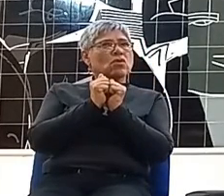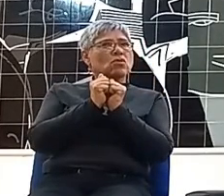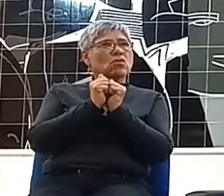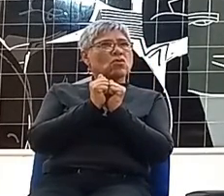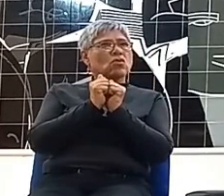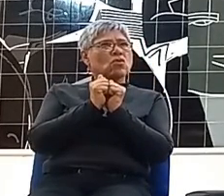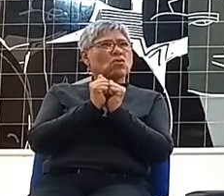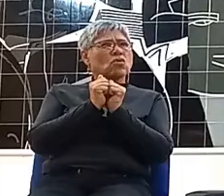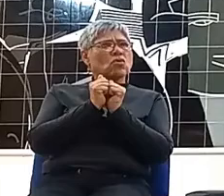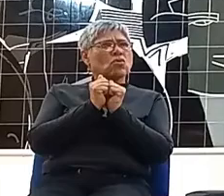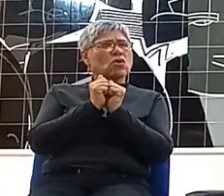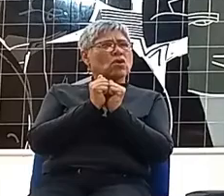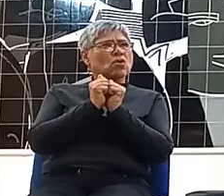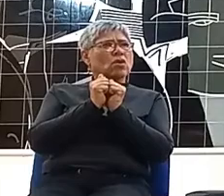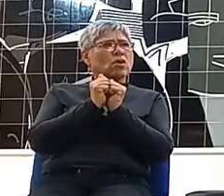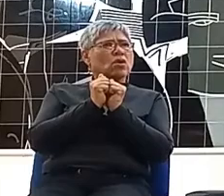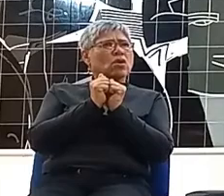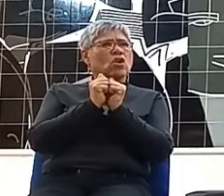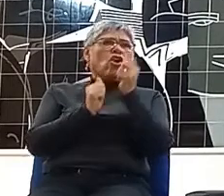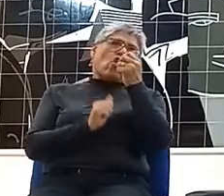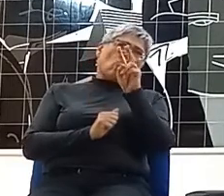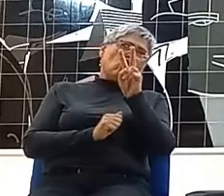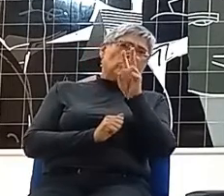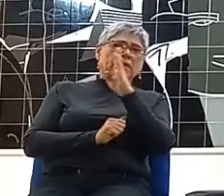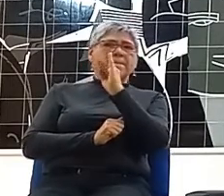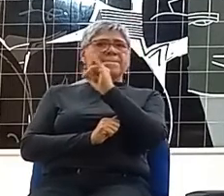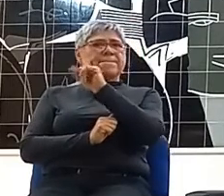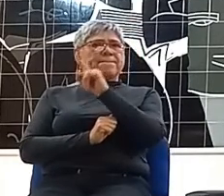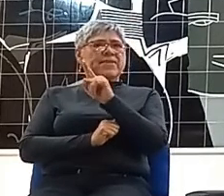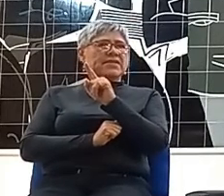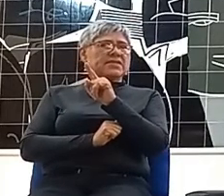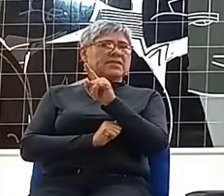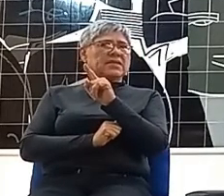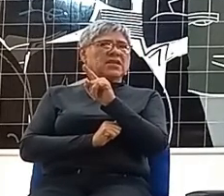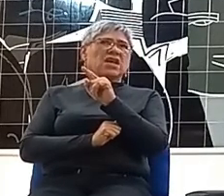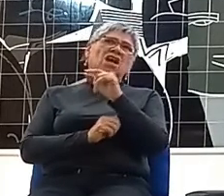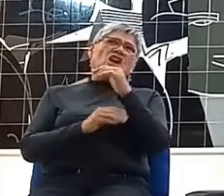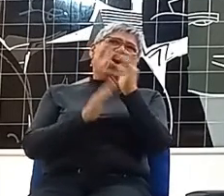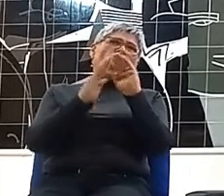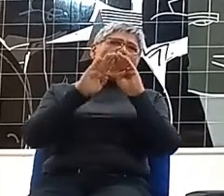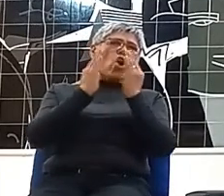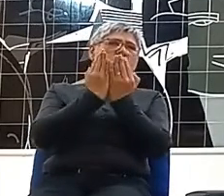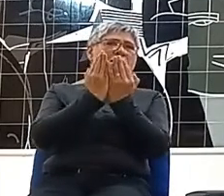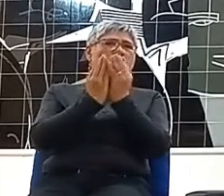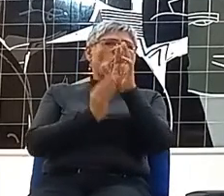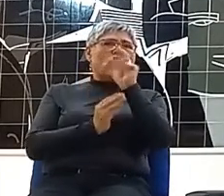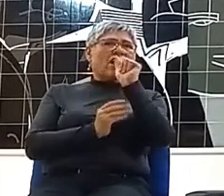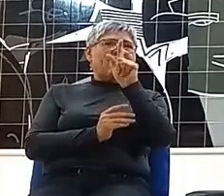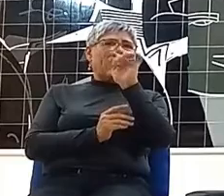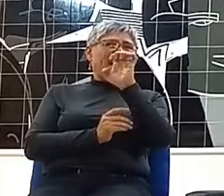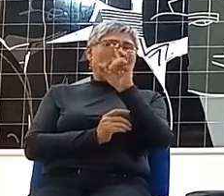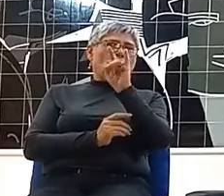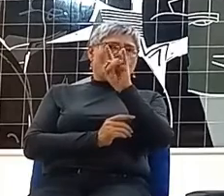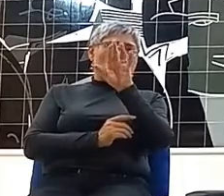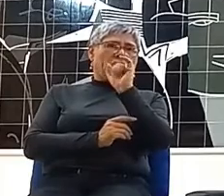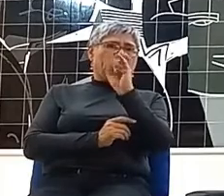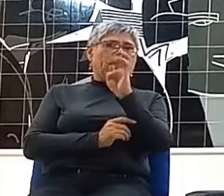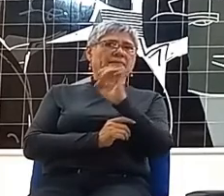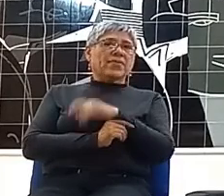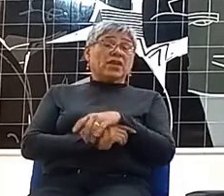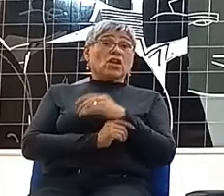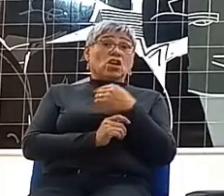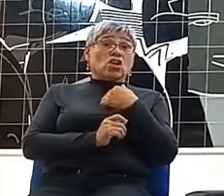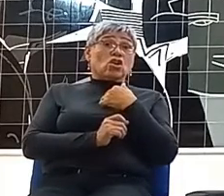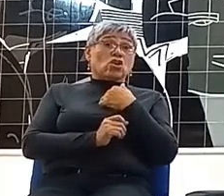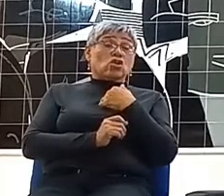con 12, eso era 14 con 12 bis, frente al colegio Rafael Uribe Uribe. Yo a veces